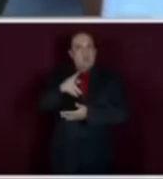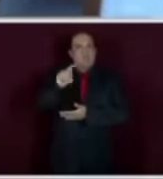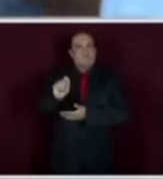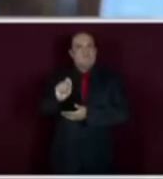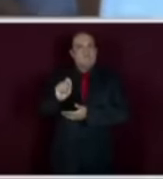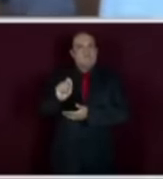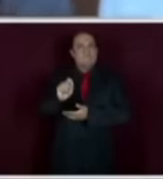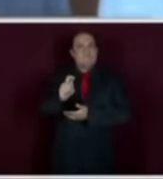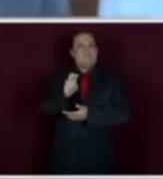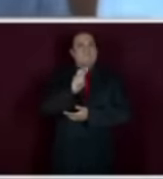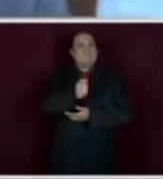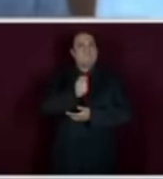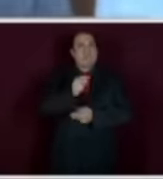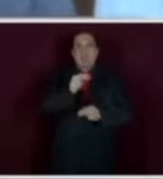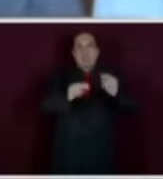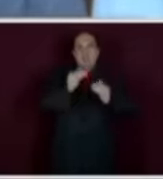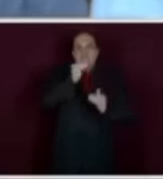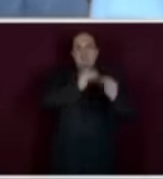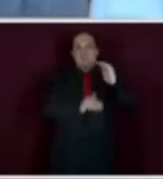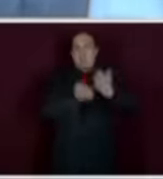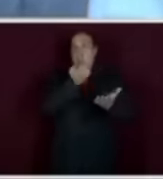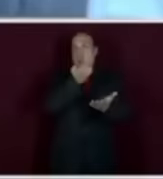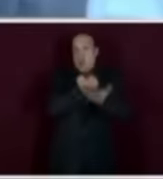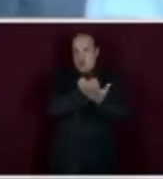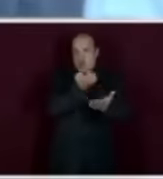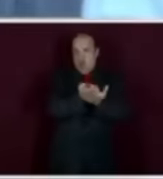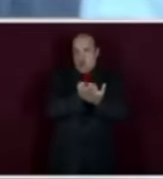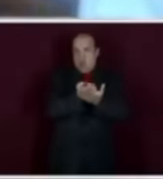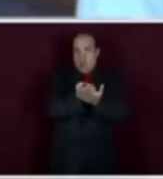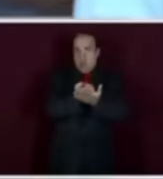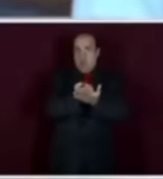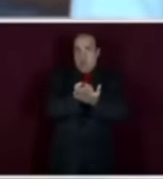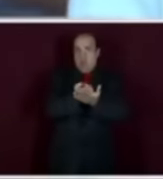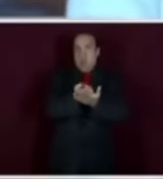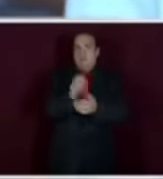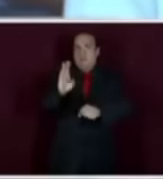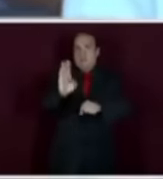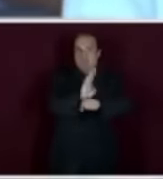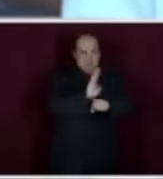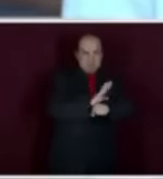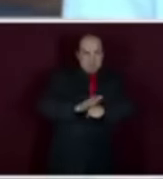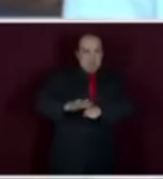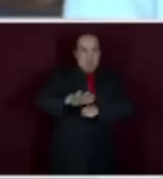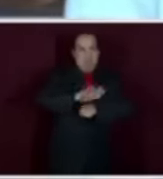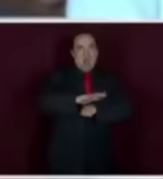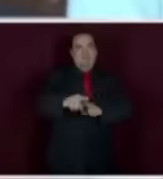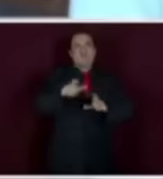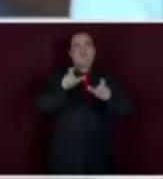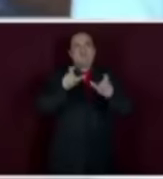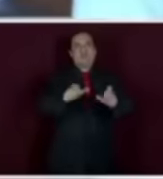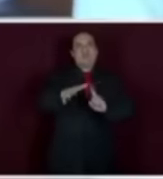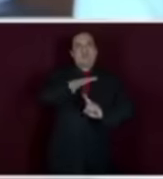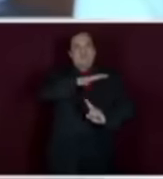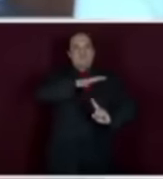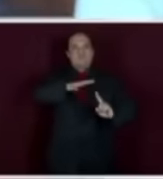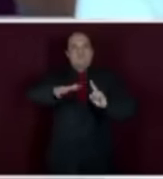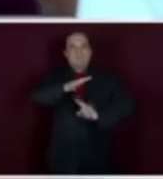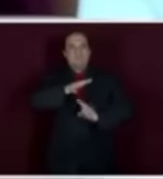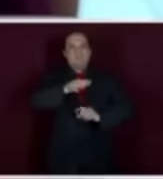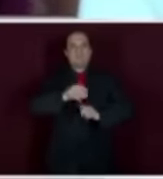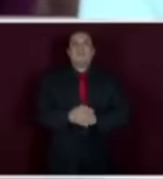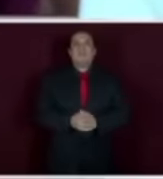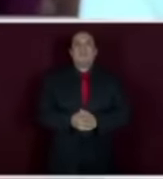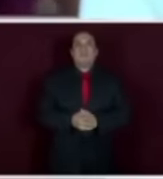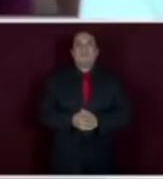potencia económica de bienestar y protección al medio ambiente.